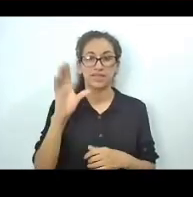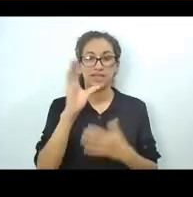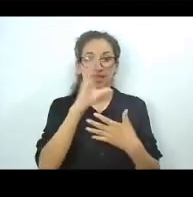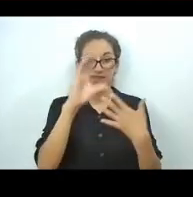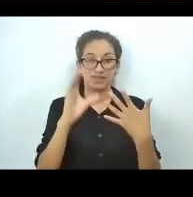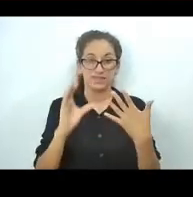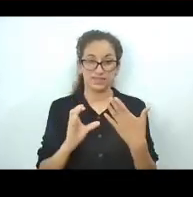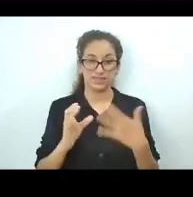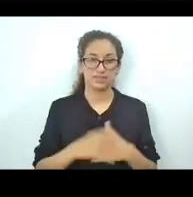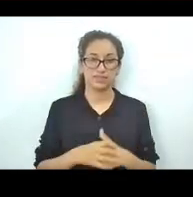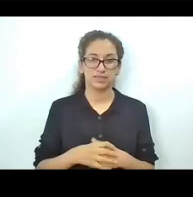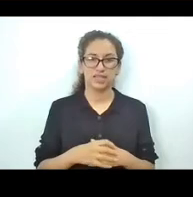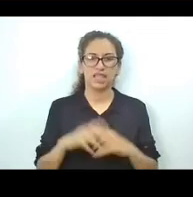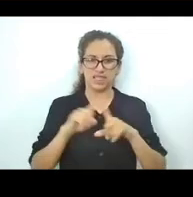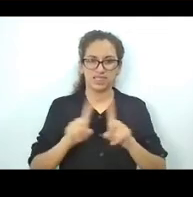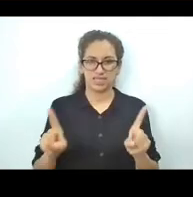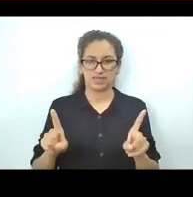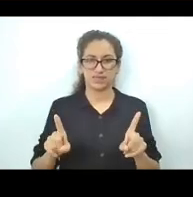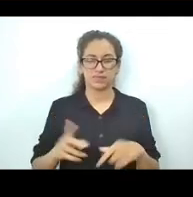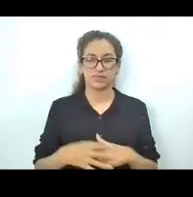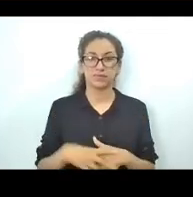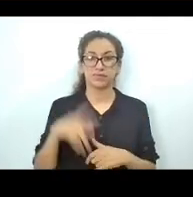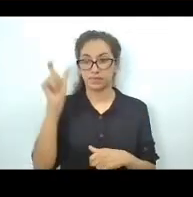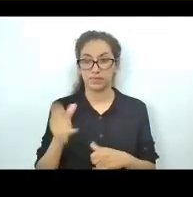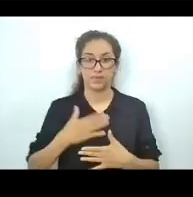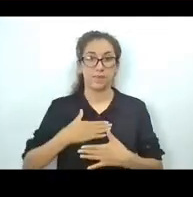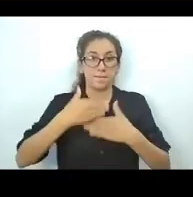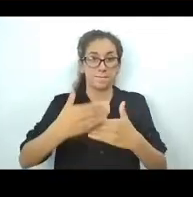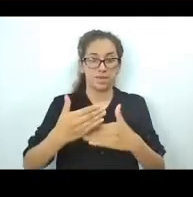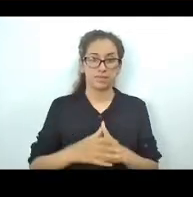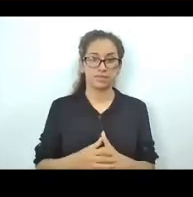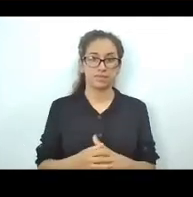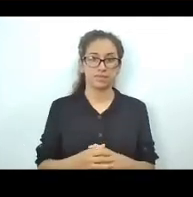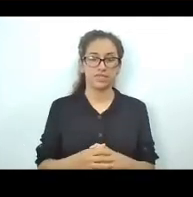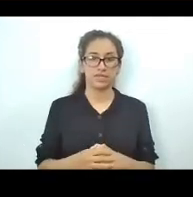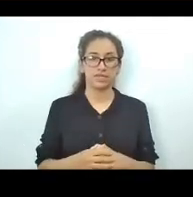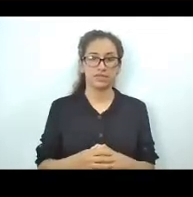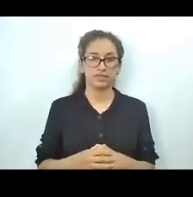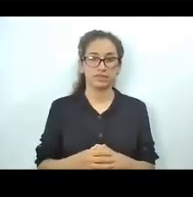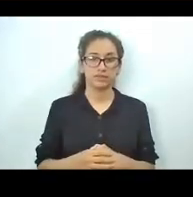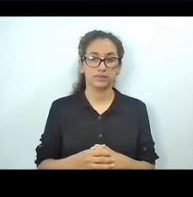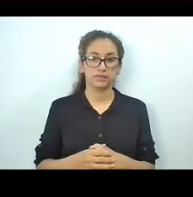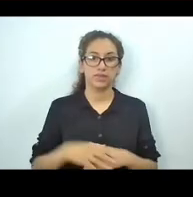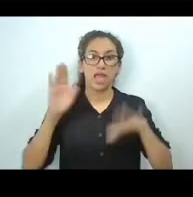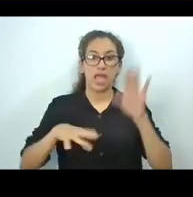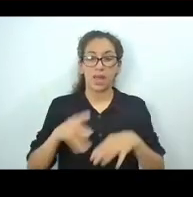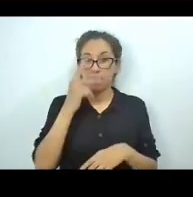características distintas al paciente mayor, ¿no? A veces el enfoque